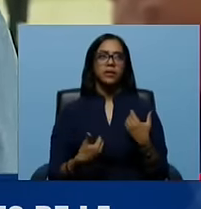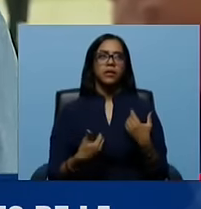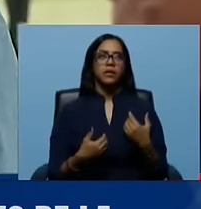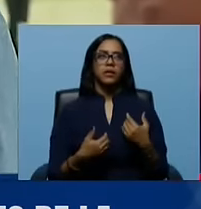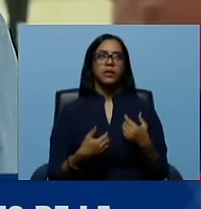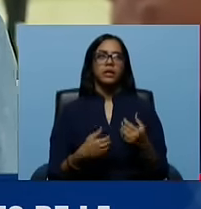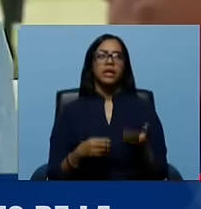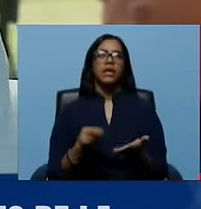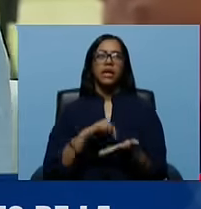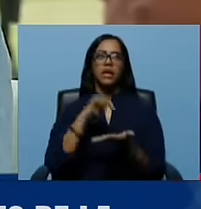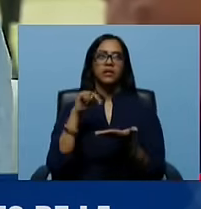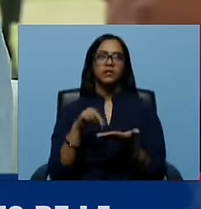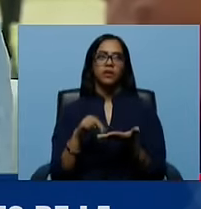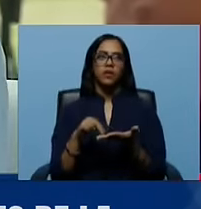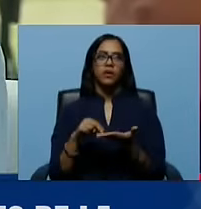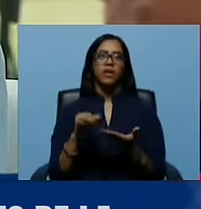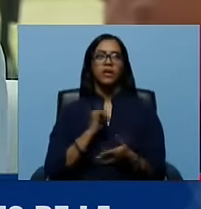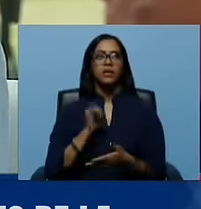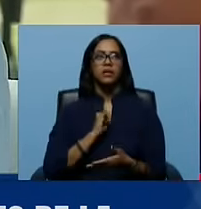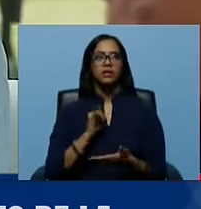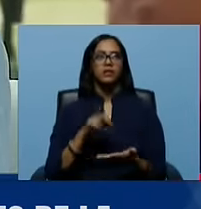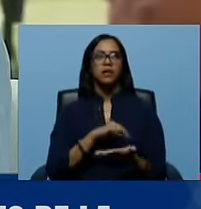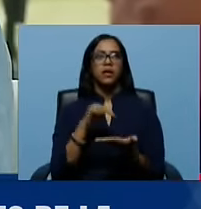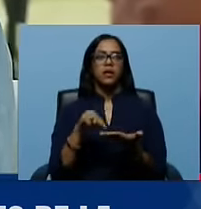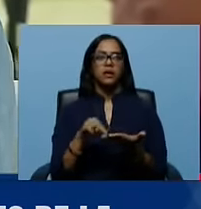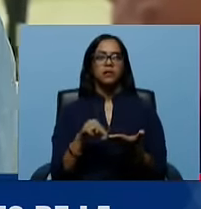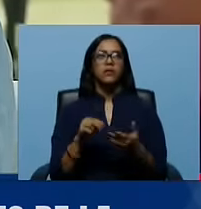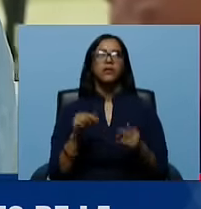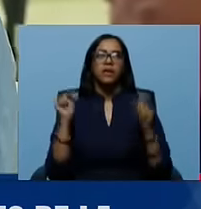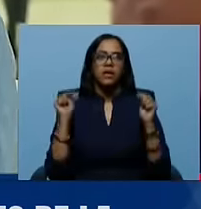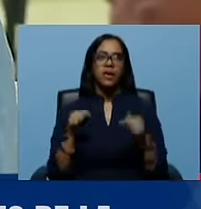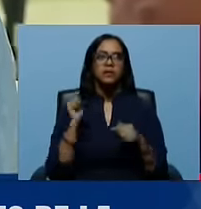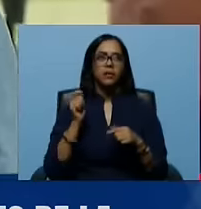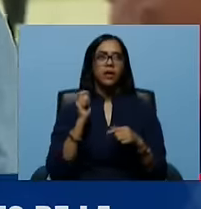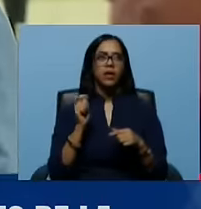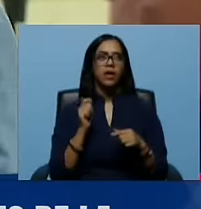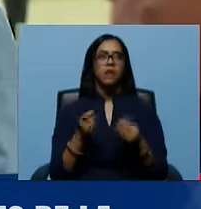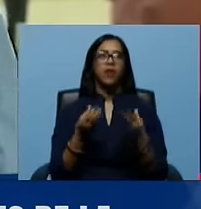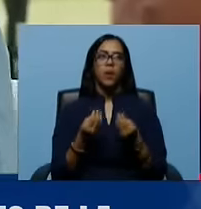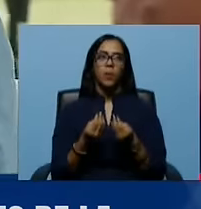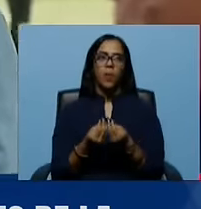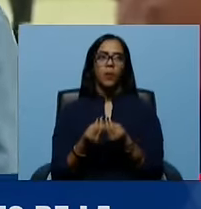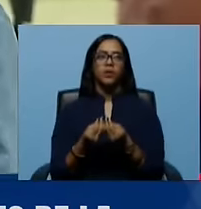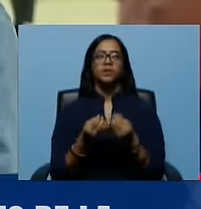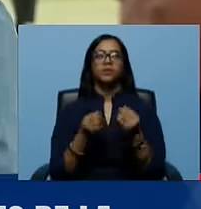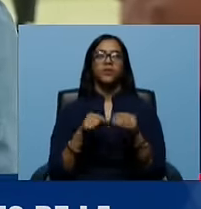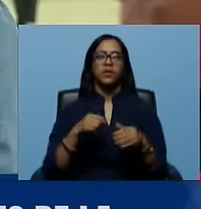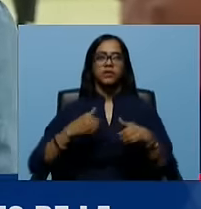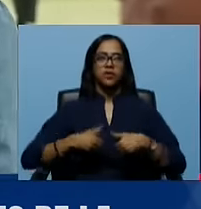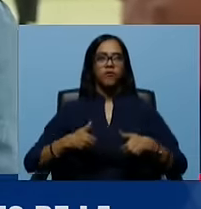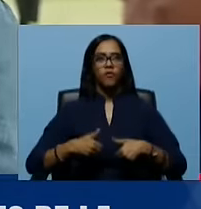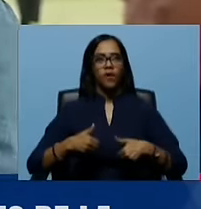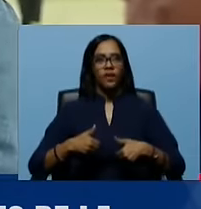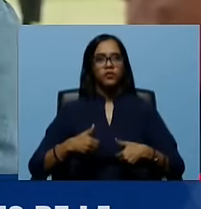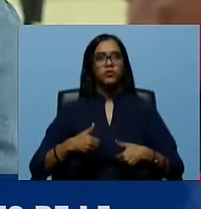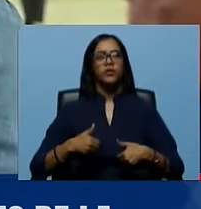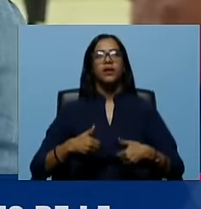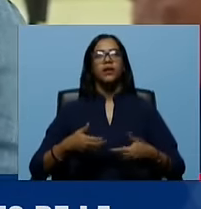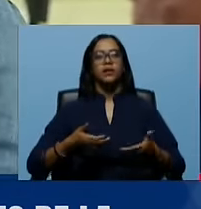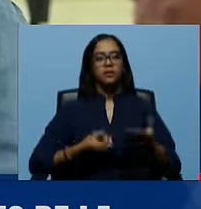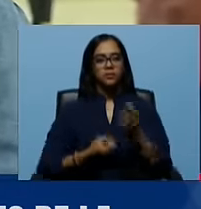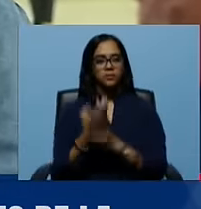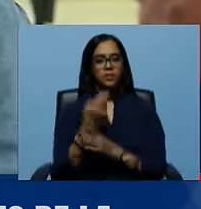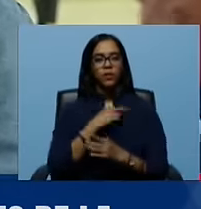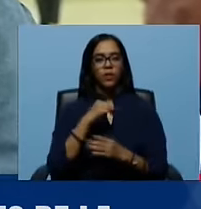existencia de la nación, es la identidad de la nación. Y esa tarea va muy de la mano con este esfuerzo que están haciendo